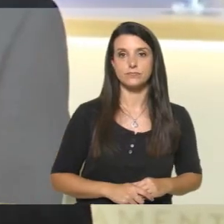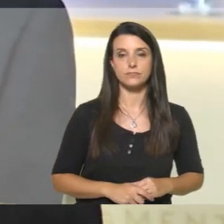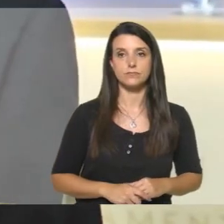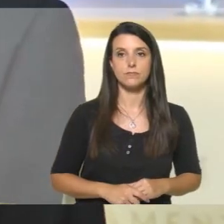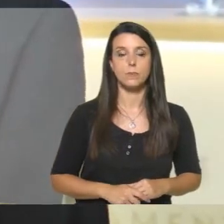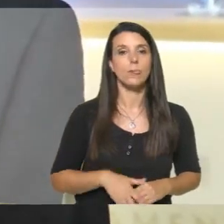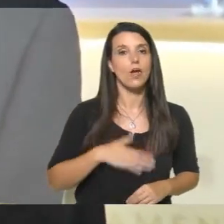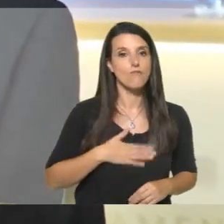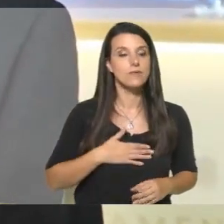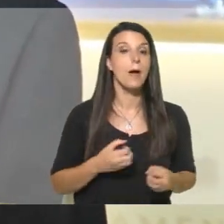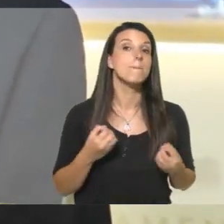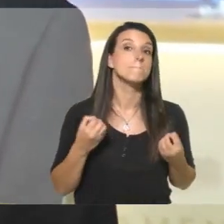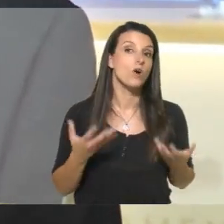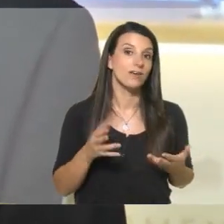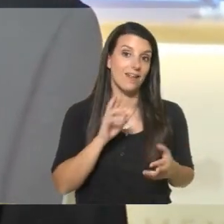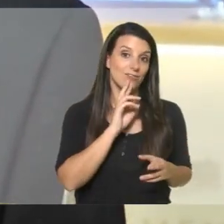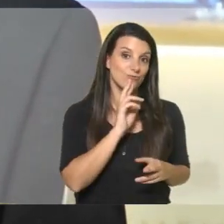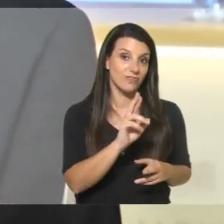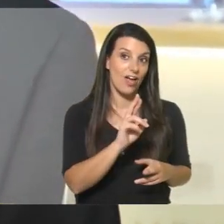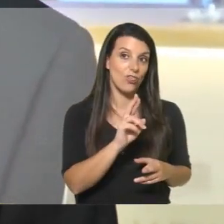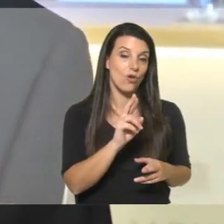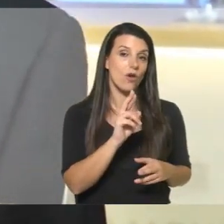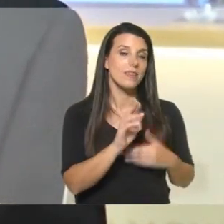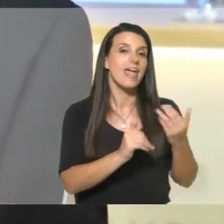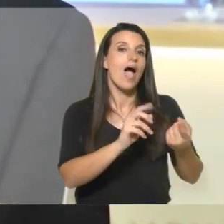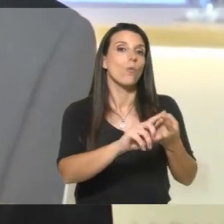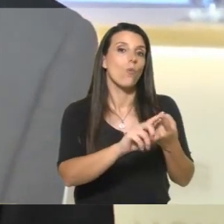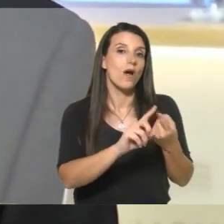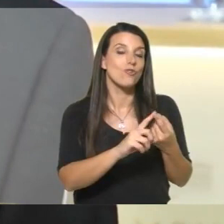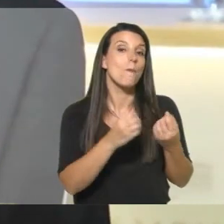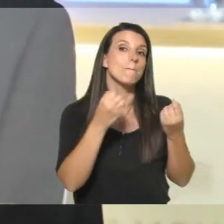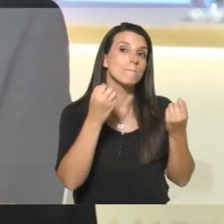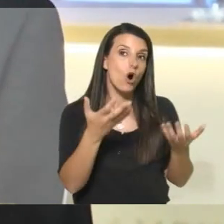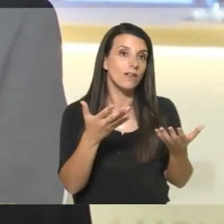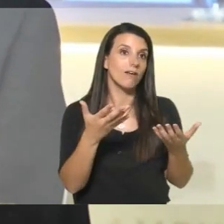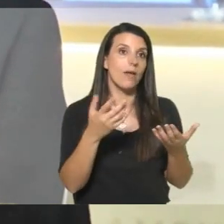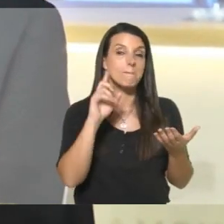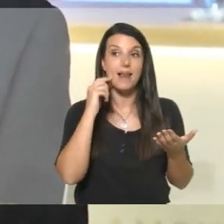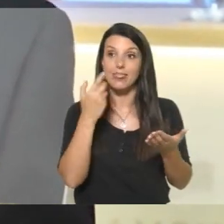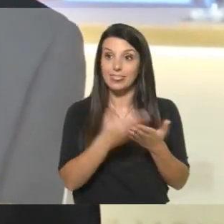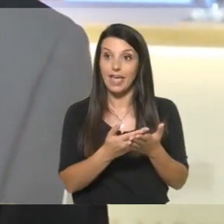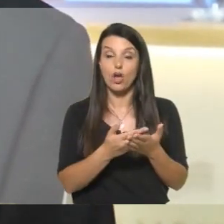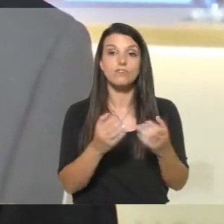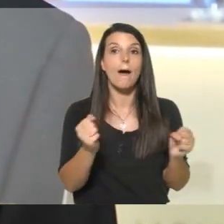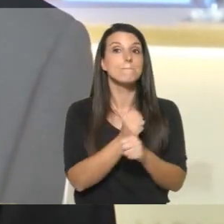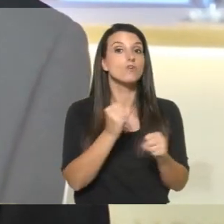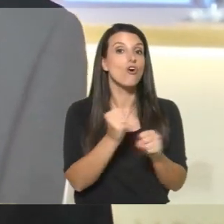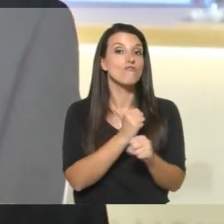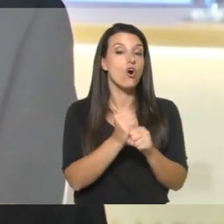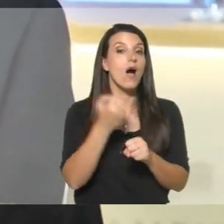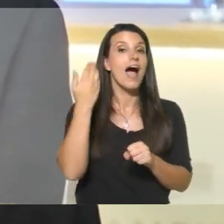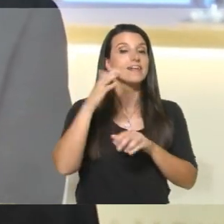conformidad porque es el resultado de un proceso de negociación porque se recogen los planteos que aprobó la asamblea del